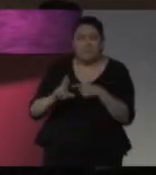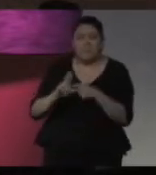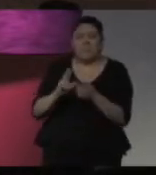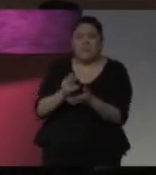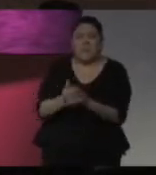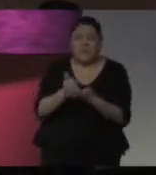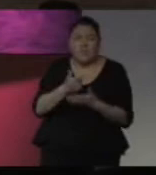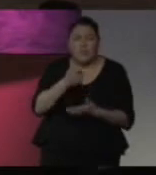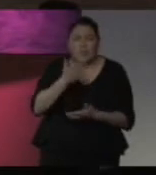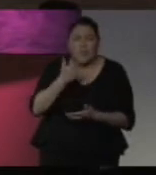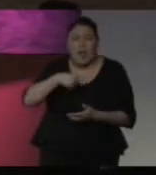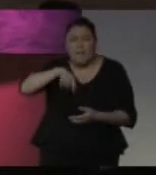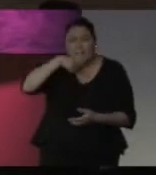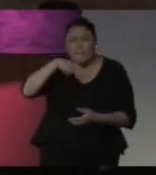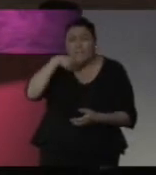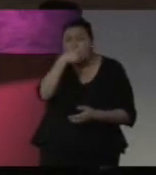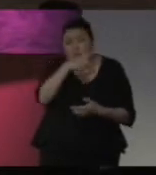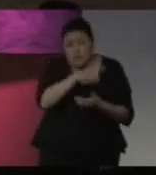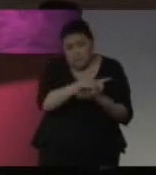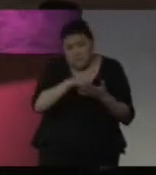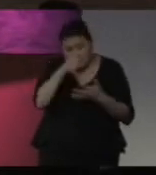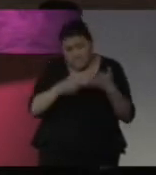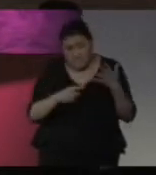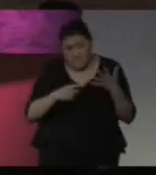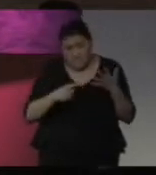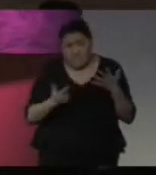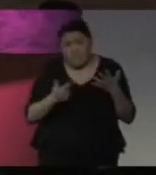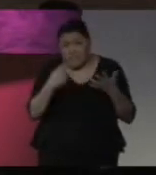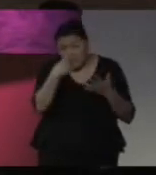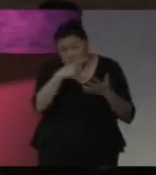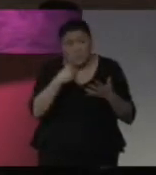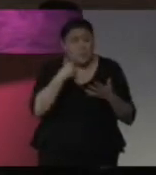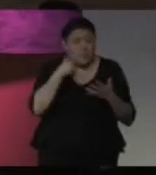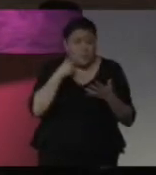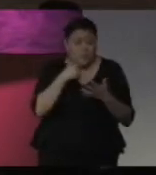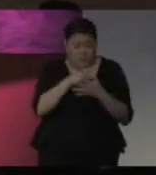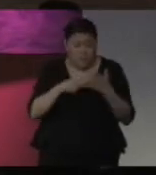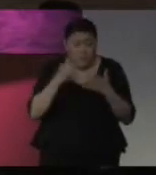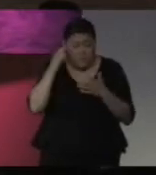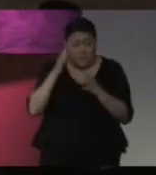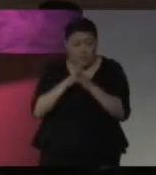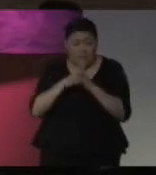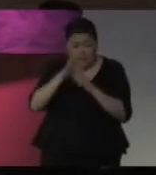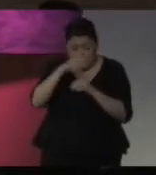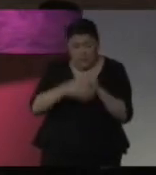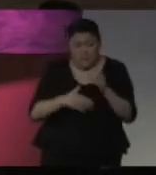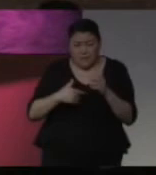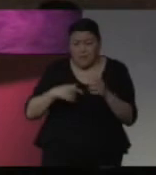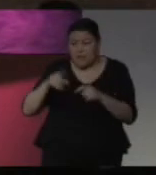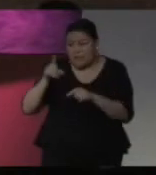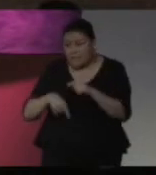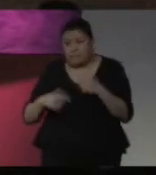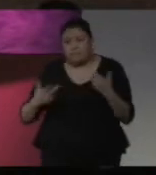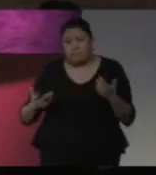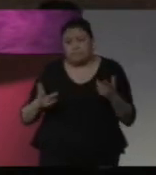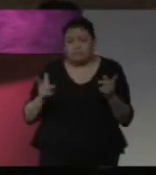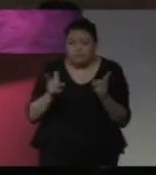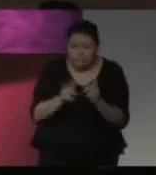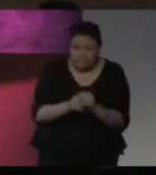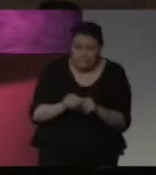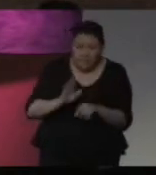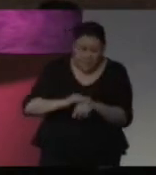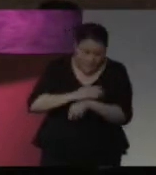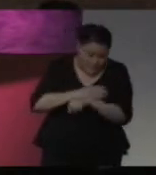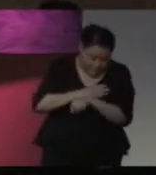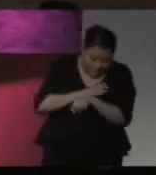el derecho liberal, que se ha extendido en estos momentos, 20 años después de la firma de los acuerdos de paz. Entonces, bueno, no me dio